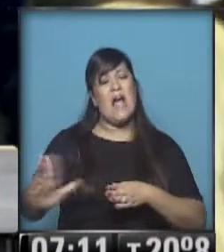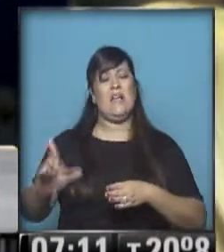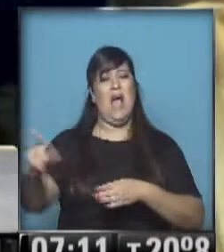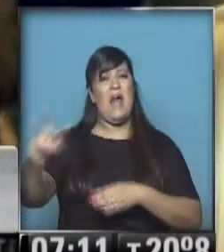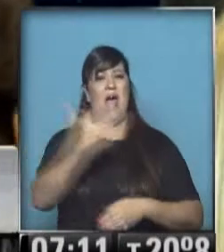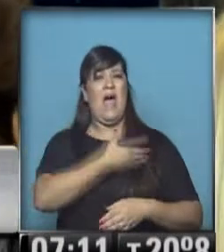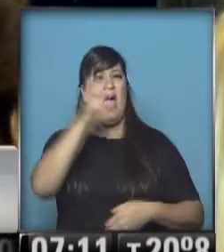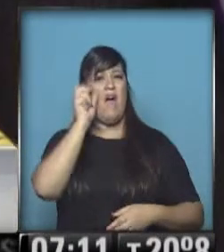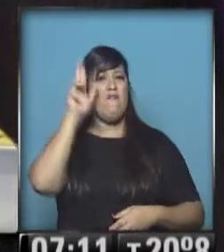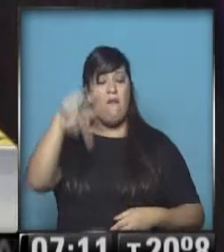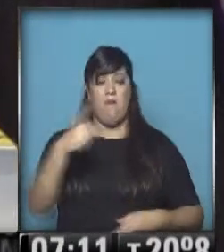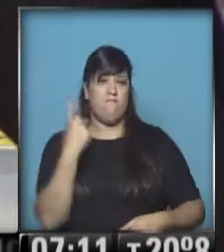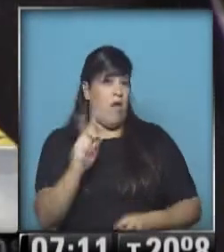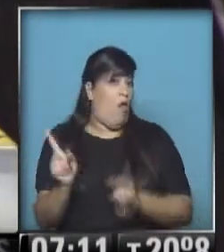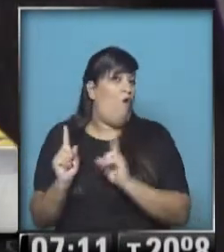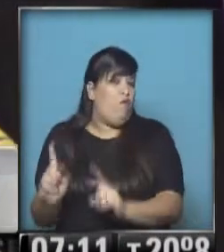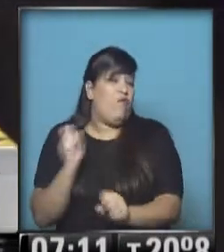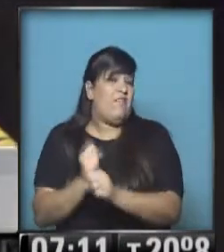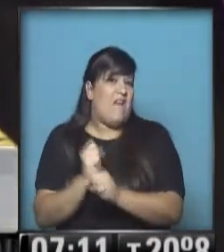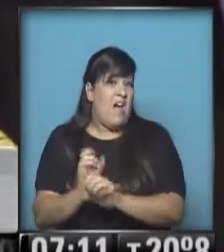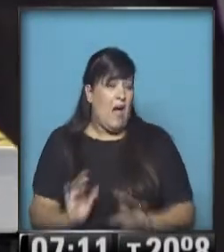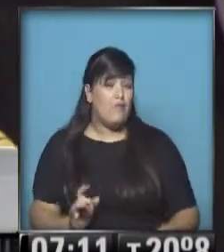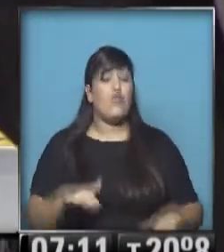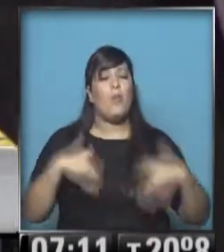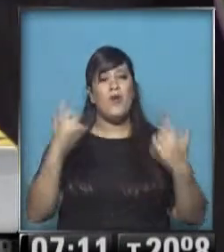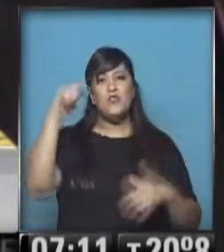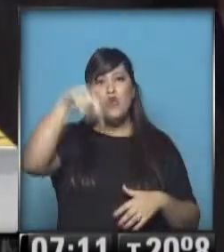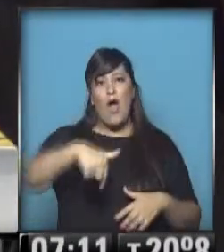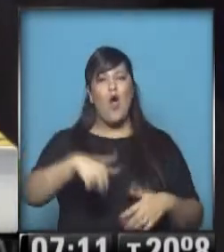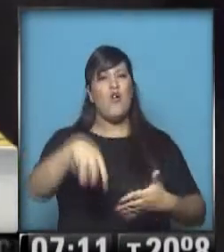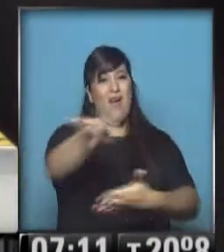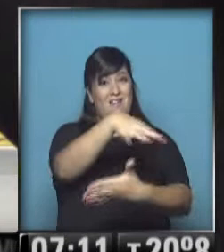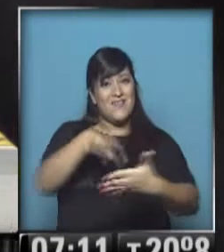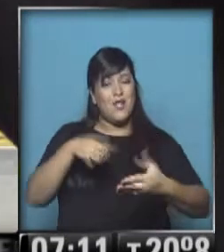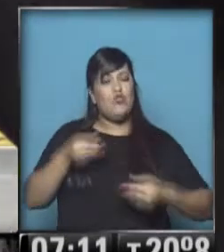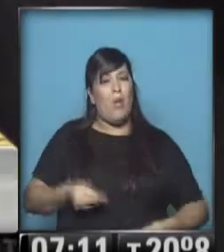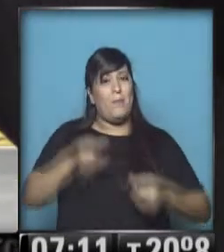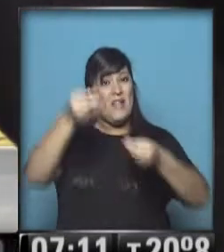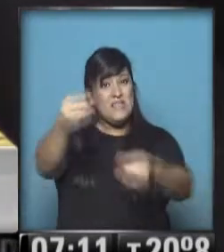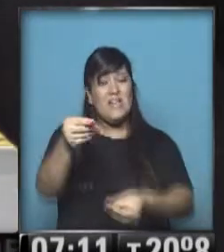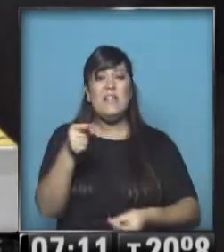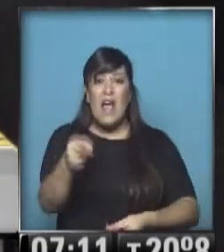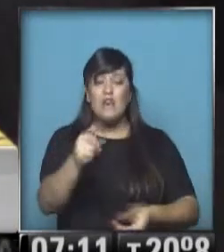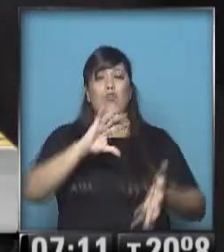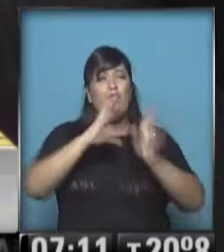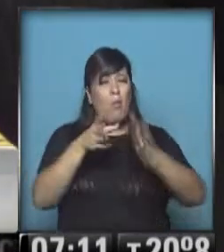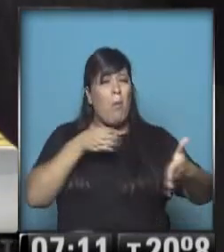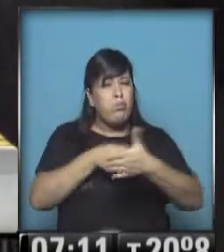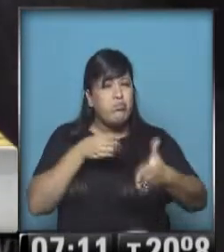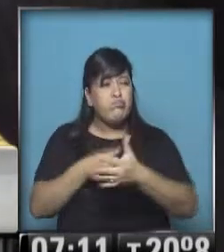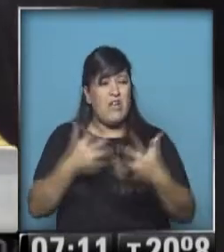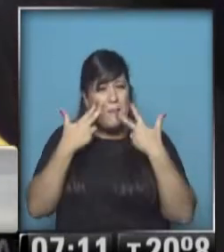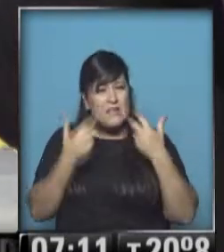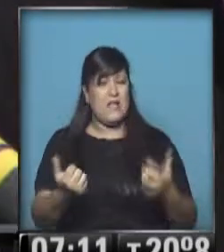a la fiscal. Por eso recordemos que ahora se presentó este escrito diciendo que esas son maneras de entorpecer la